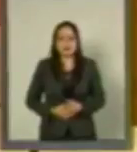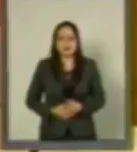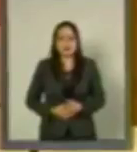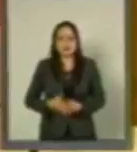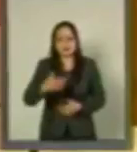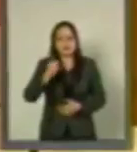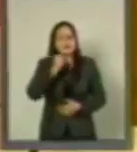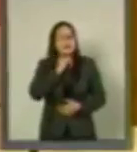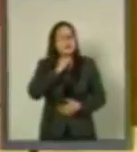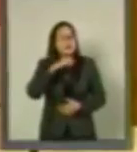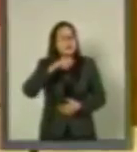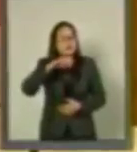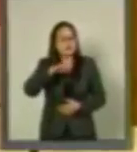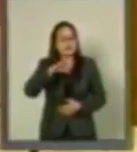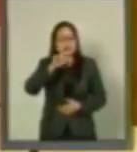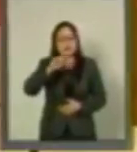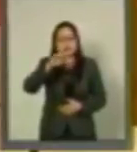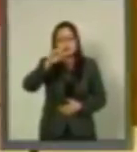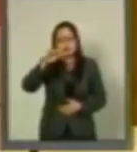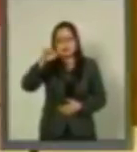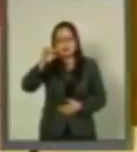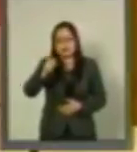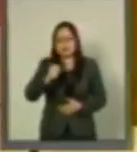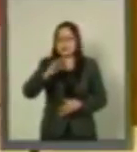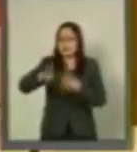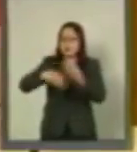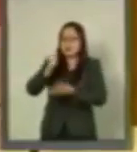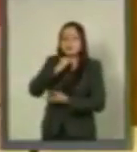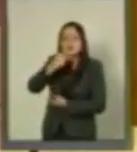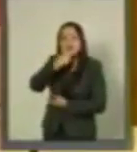Senador Manuel Cárdenas, senadoras, senadores.